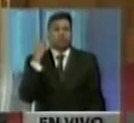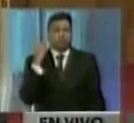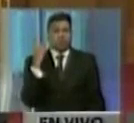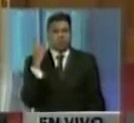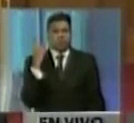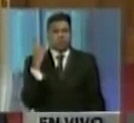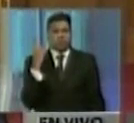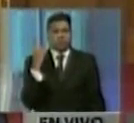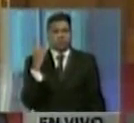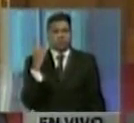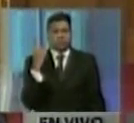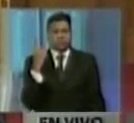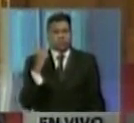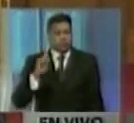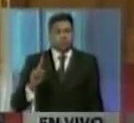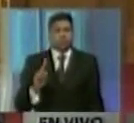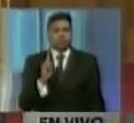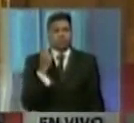opción.